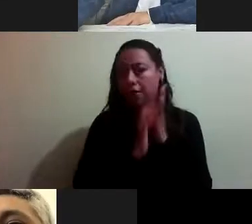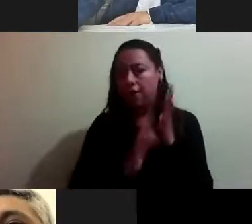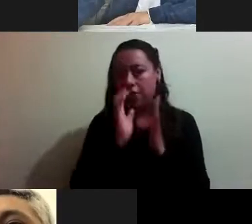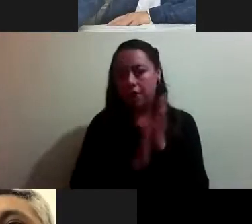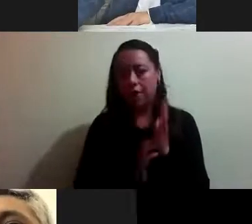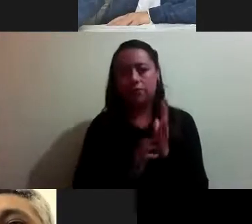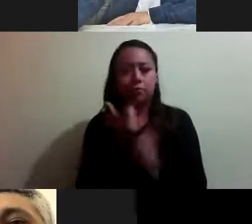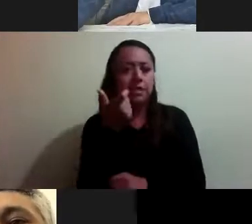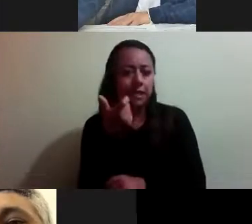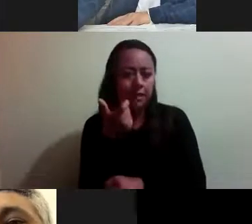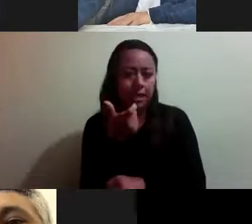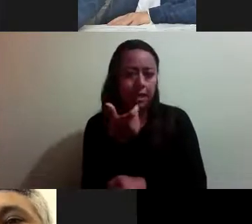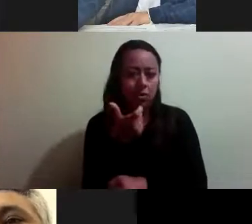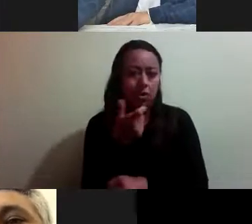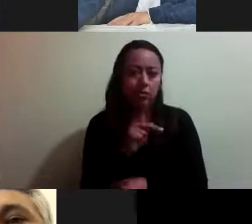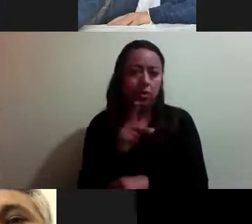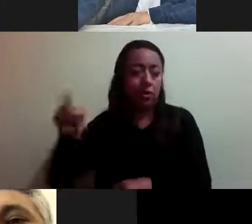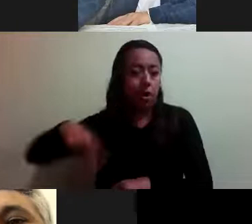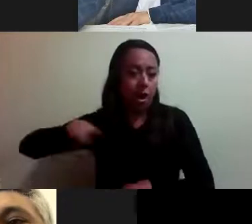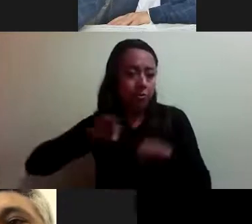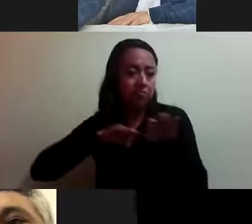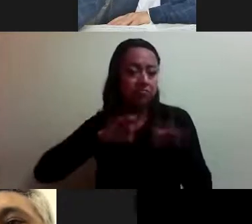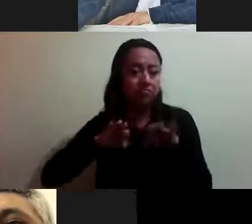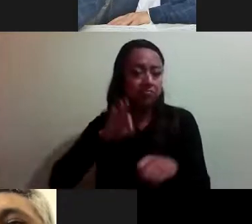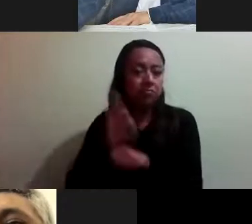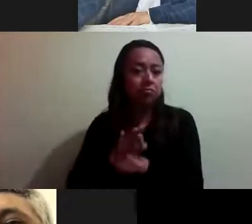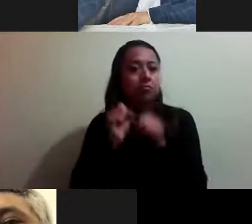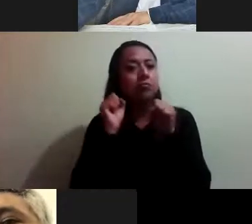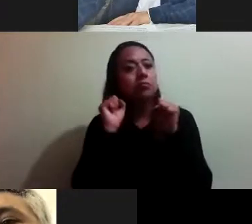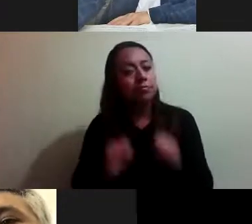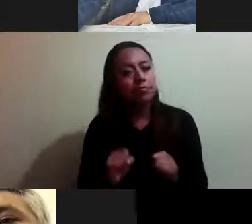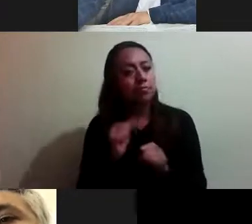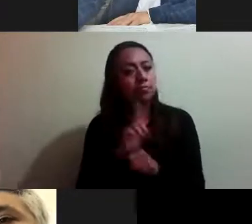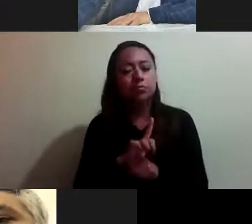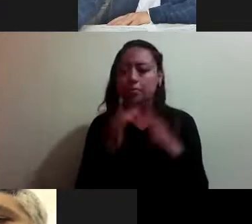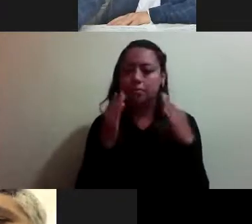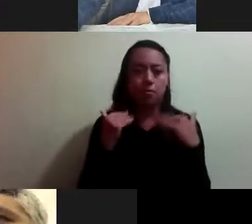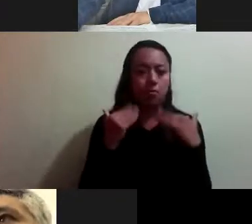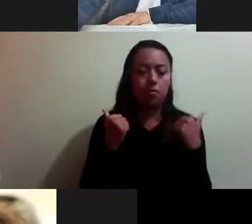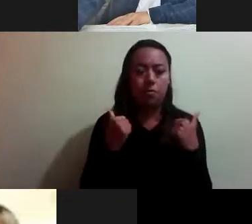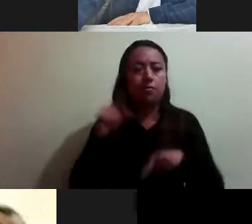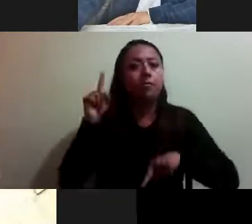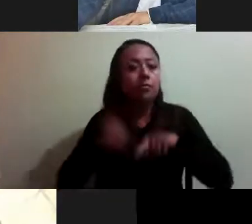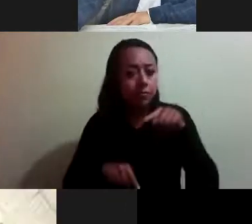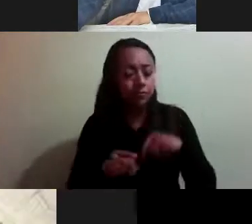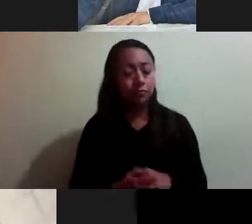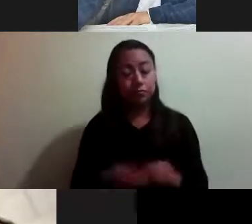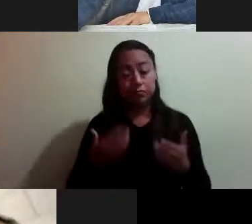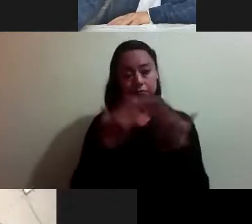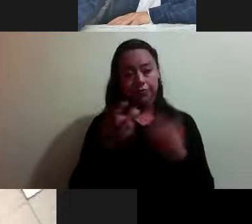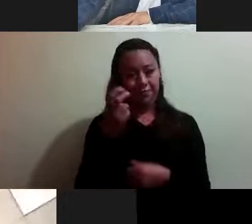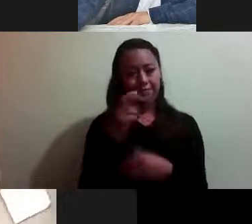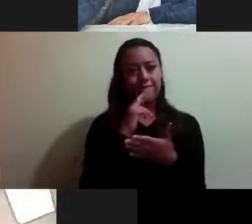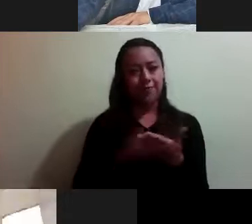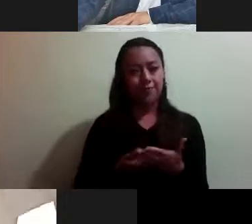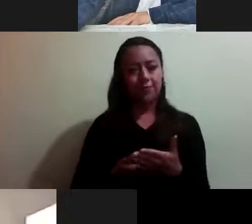sin protección social. Esa es la realidad. Entonces, a mí me preocupa mucho que en este recorte lo que se esté planteando es dejar